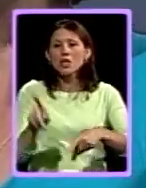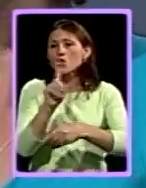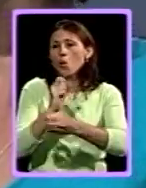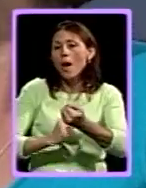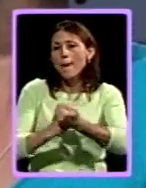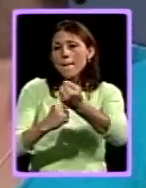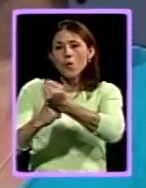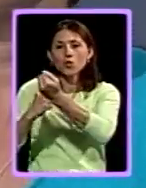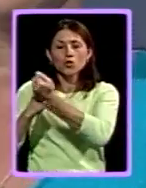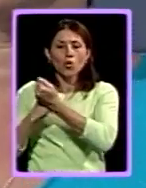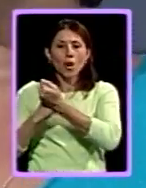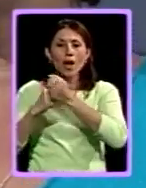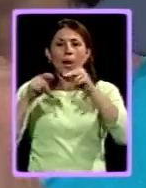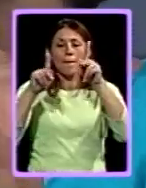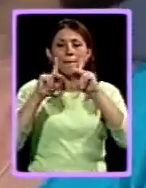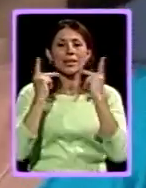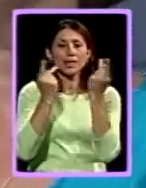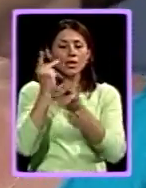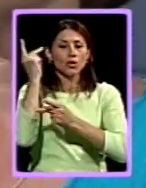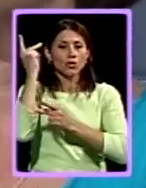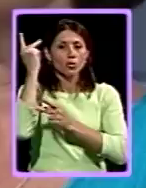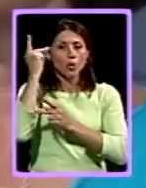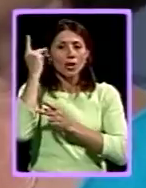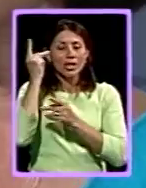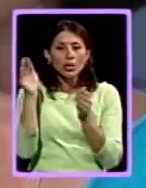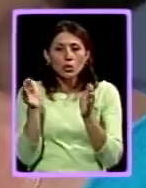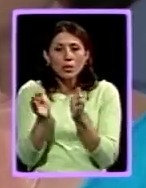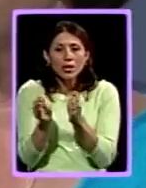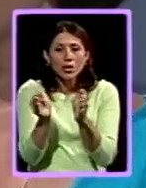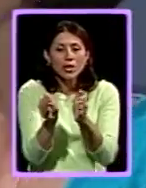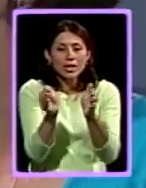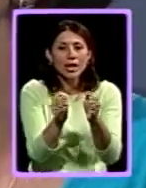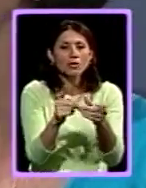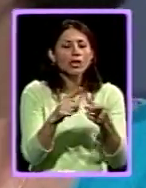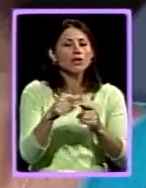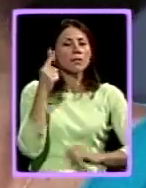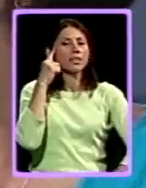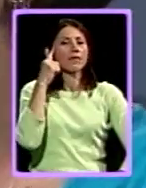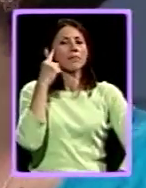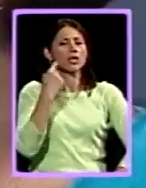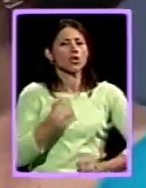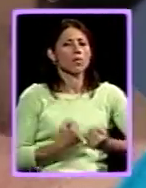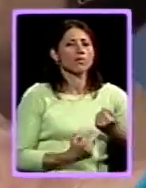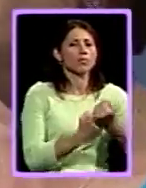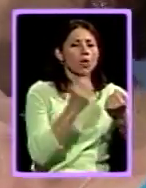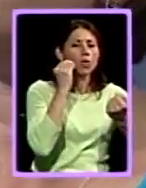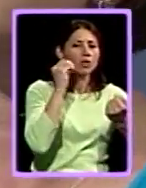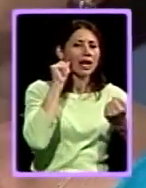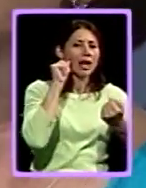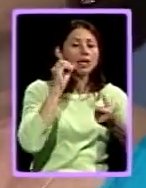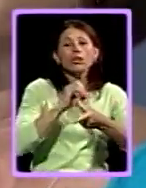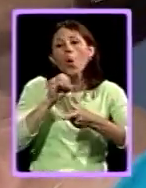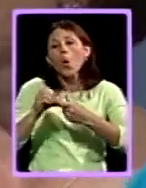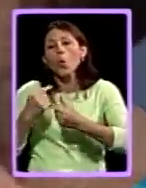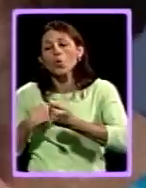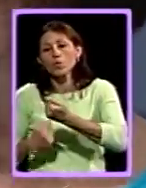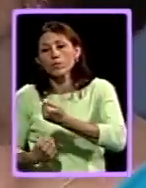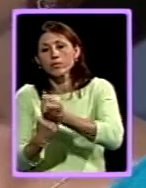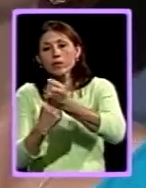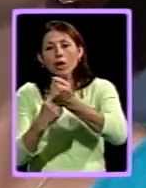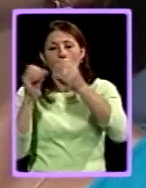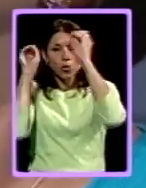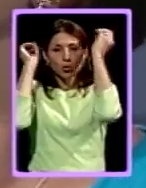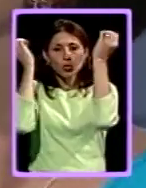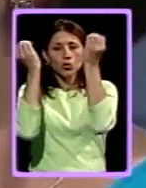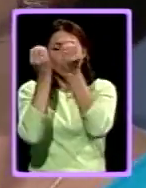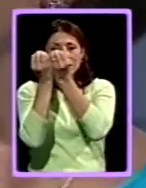candidatos finalmente dijo, bueno, aquí la decisión es voy a favor o en contra de Oscar Arias, voy a favor o en contra de Otón Solís, estoy con Otón